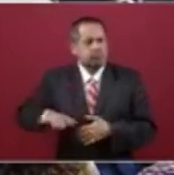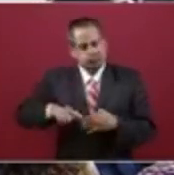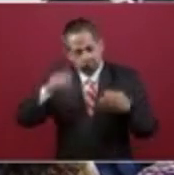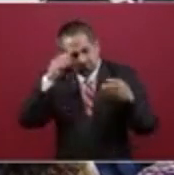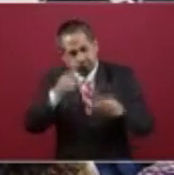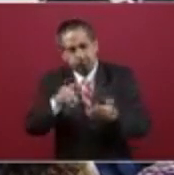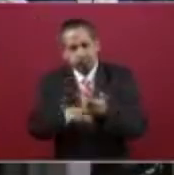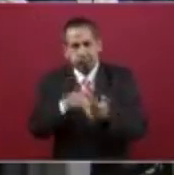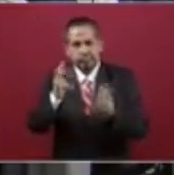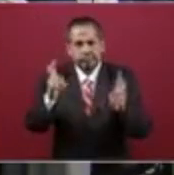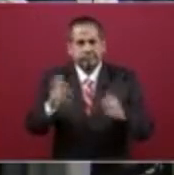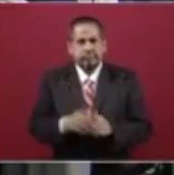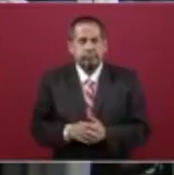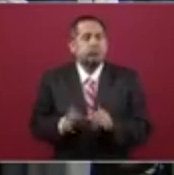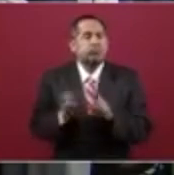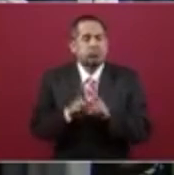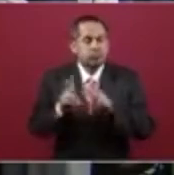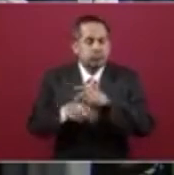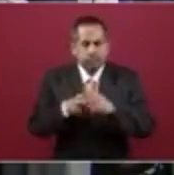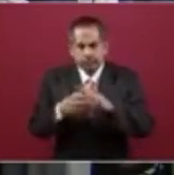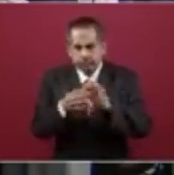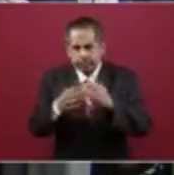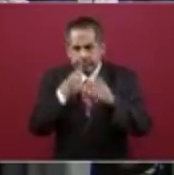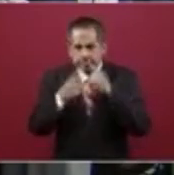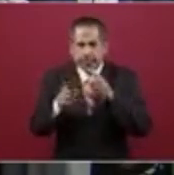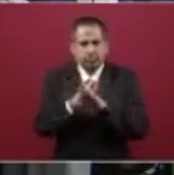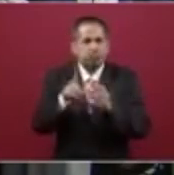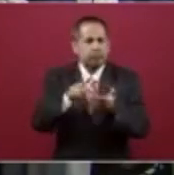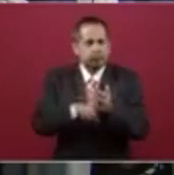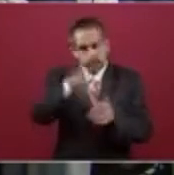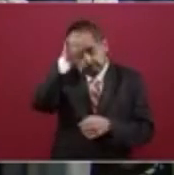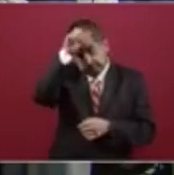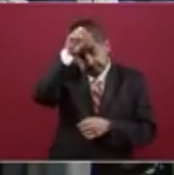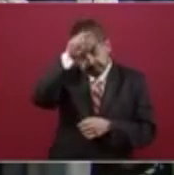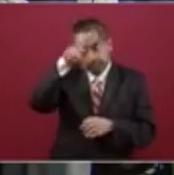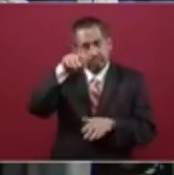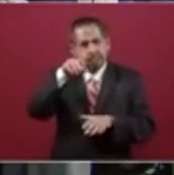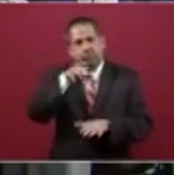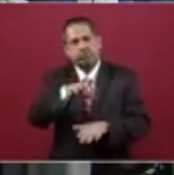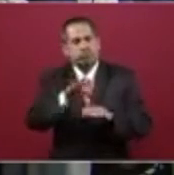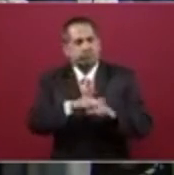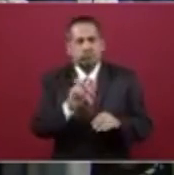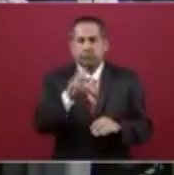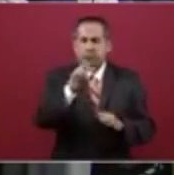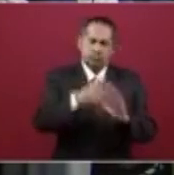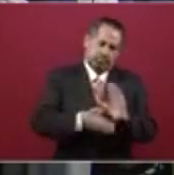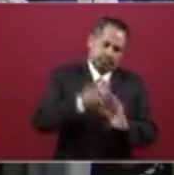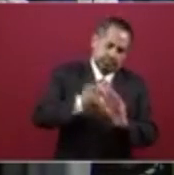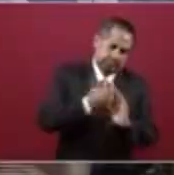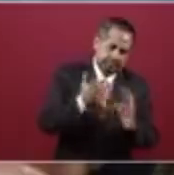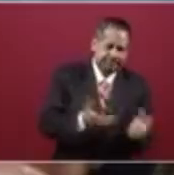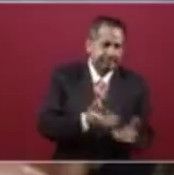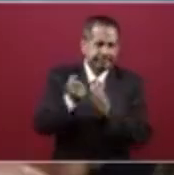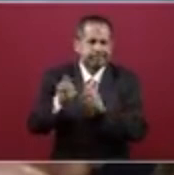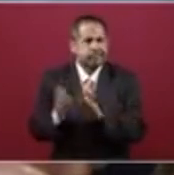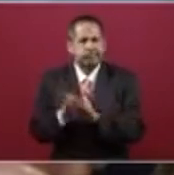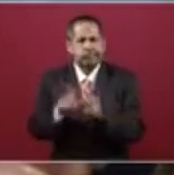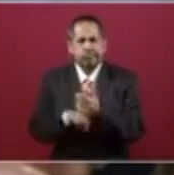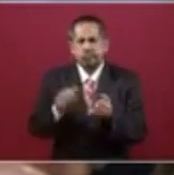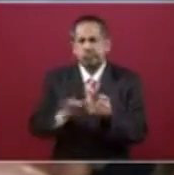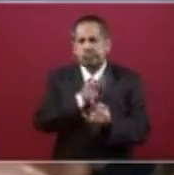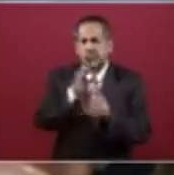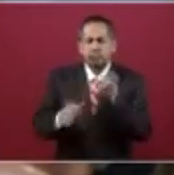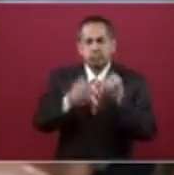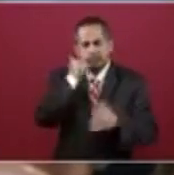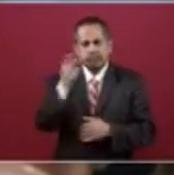en ese tema, cómo se va a manejar la cuestión minera y en especial la extracción de oro en México. Y por último, nada más